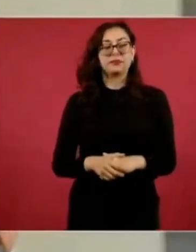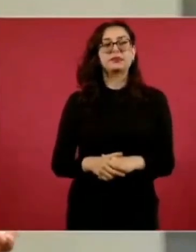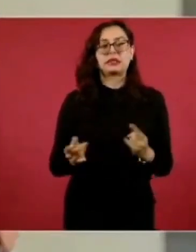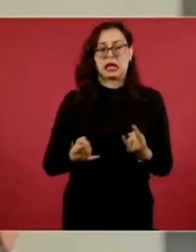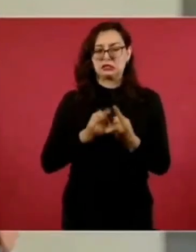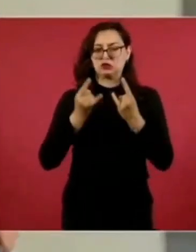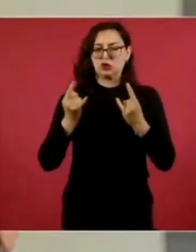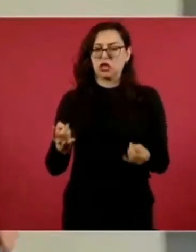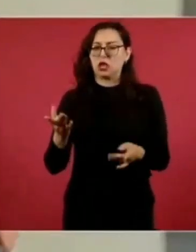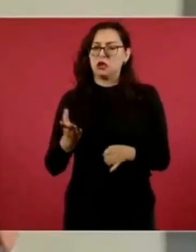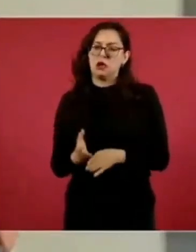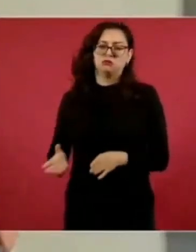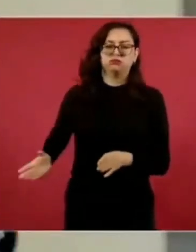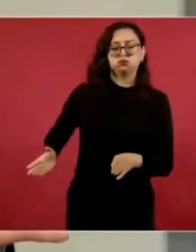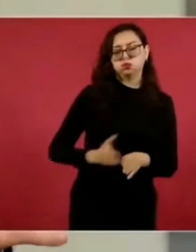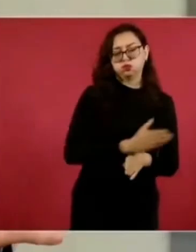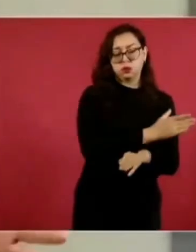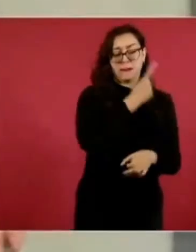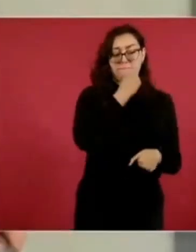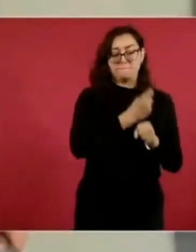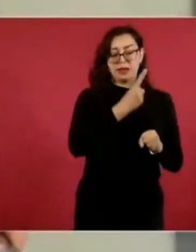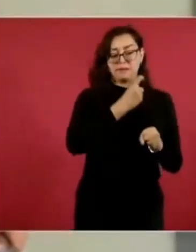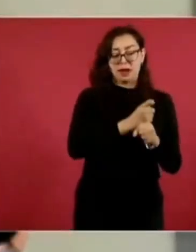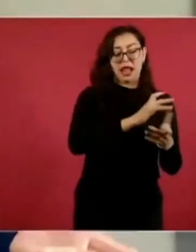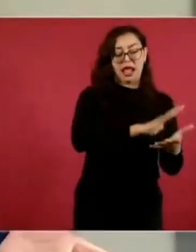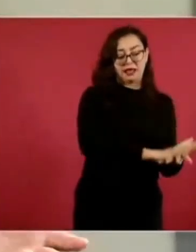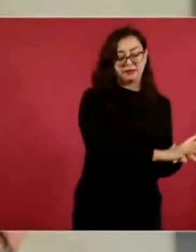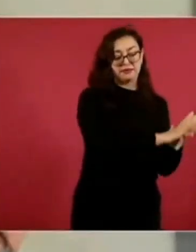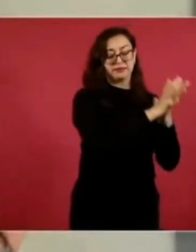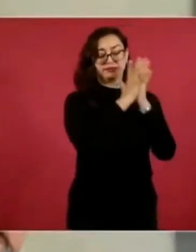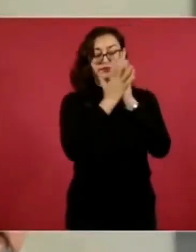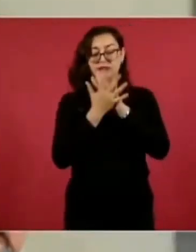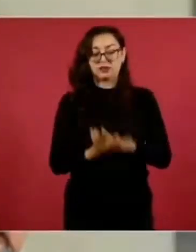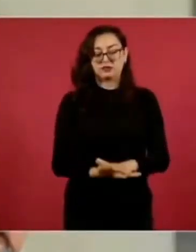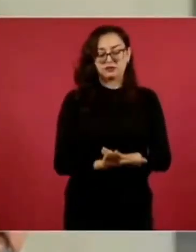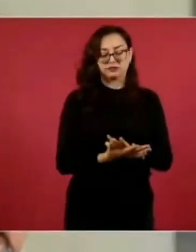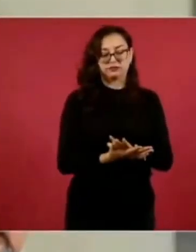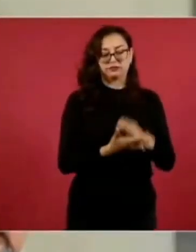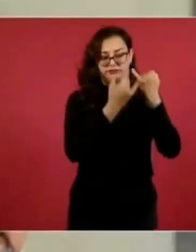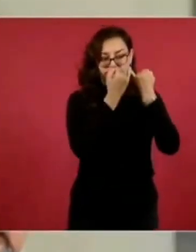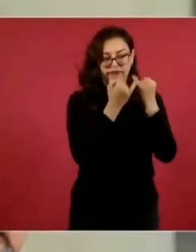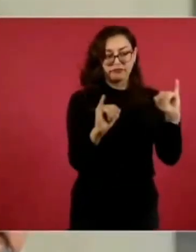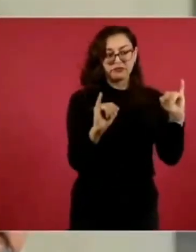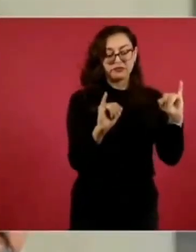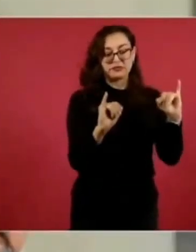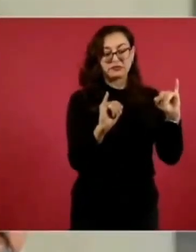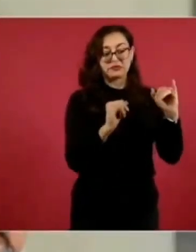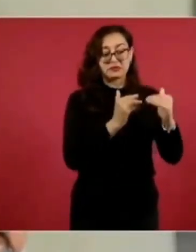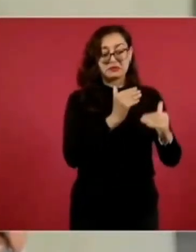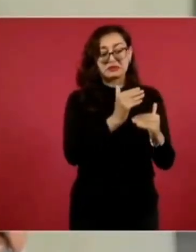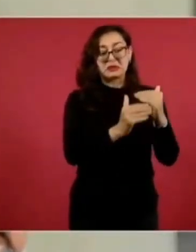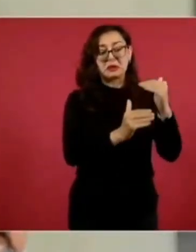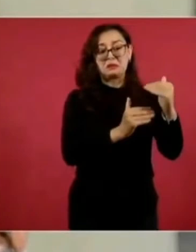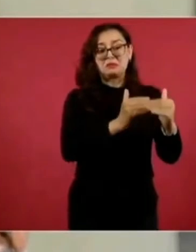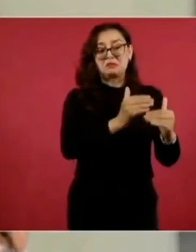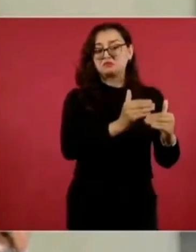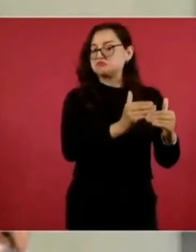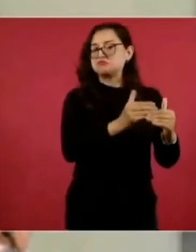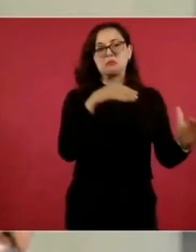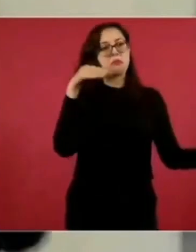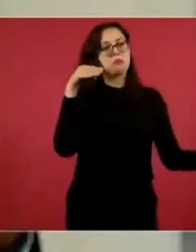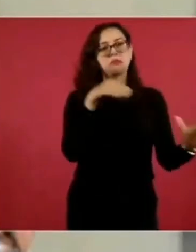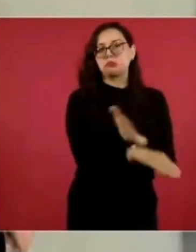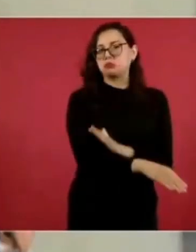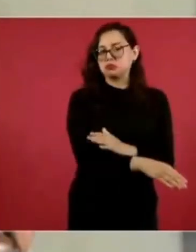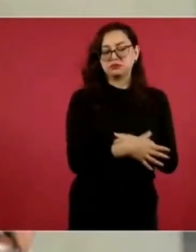fue la independencia, los conservadores después se enquistan en el poder, en el triunfo de los independentistas. Cuando